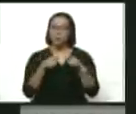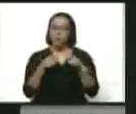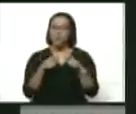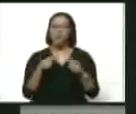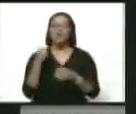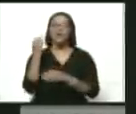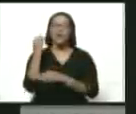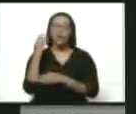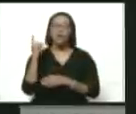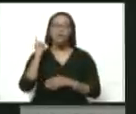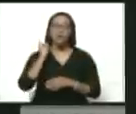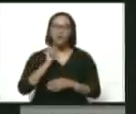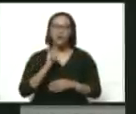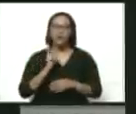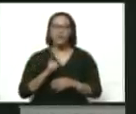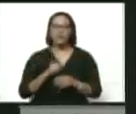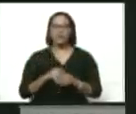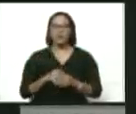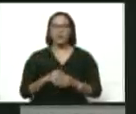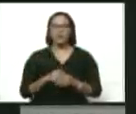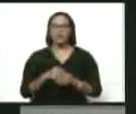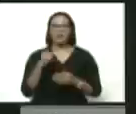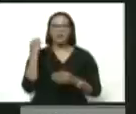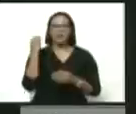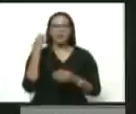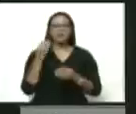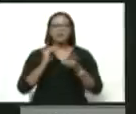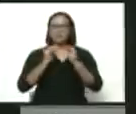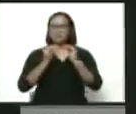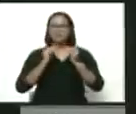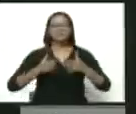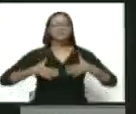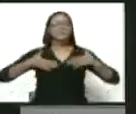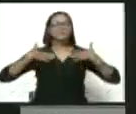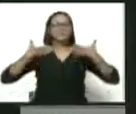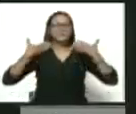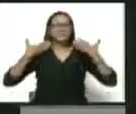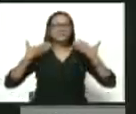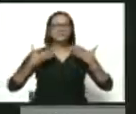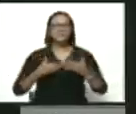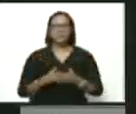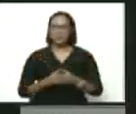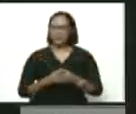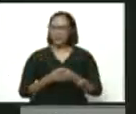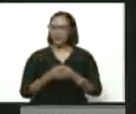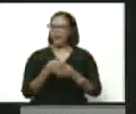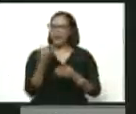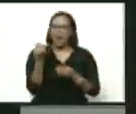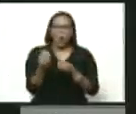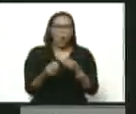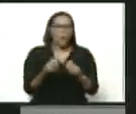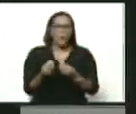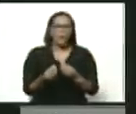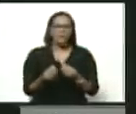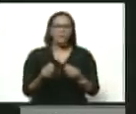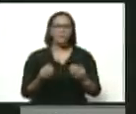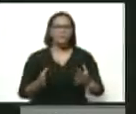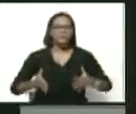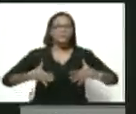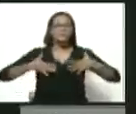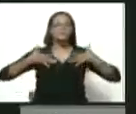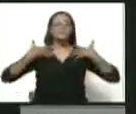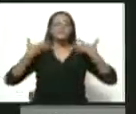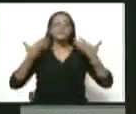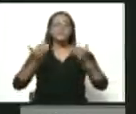Congreso tiene que ser un Congreso moralizante, de una inyección absoluta de